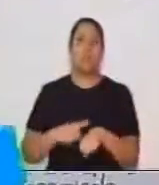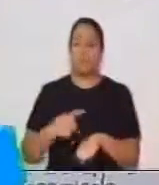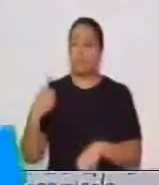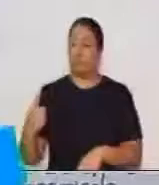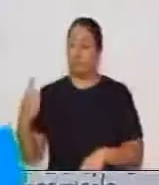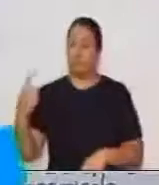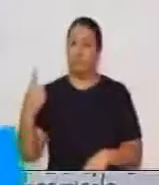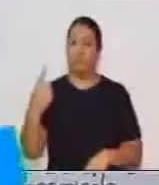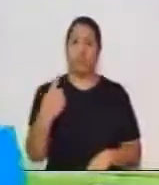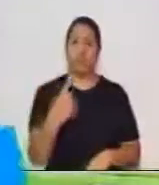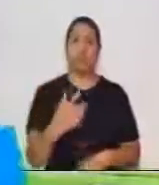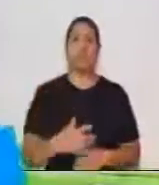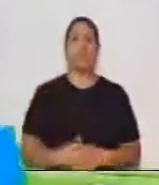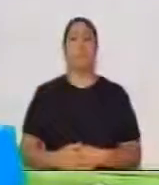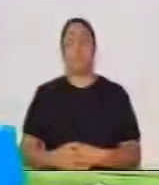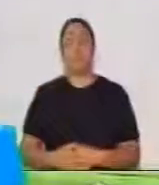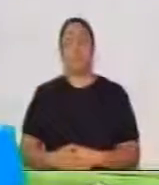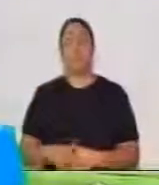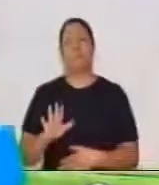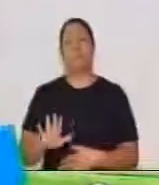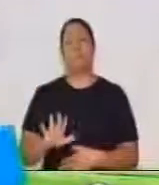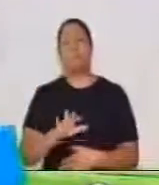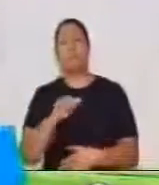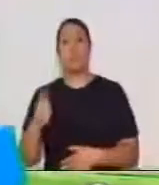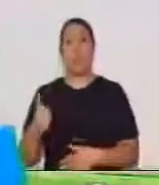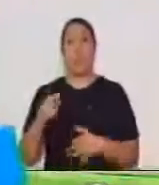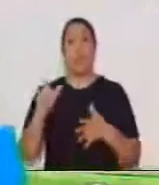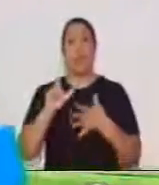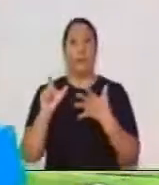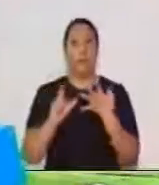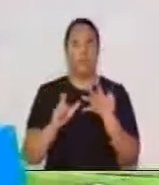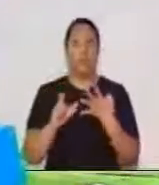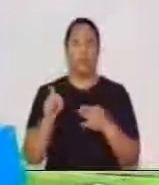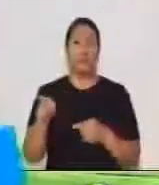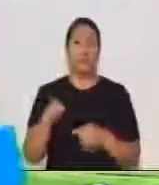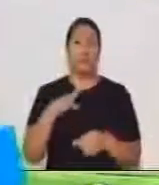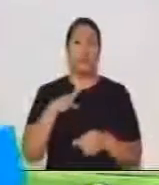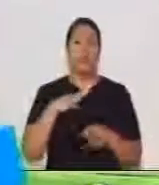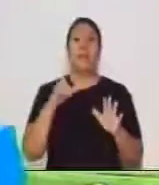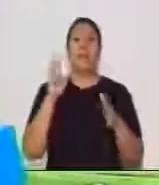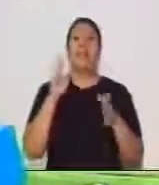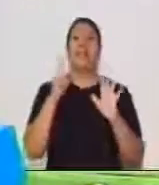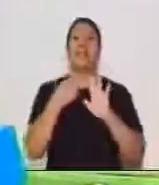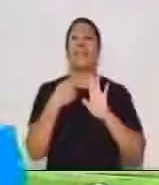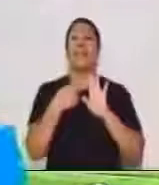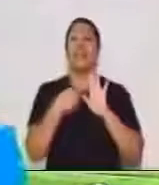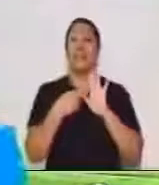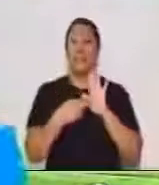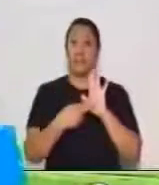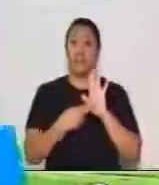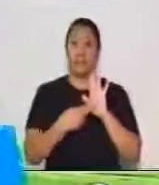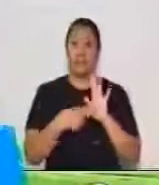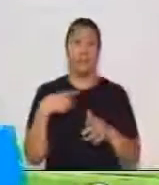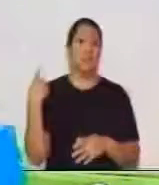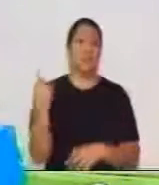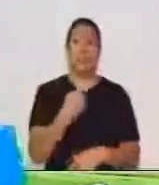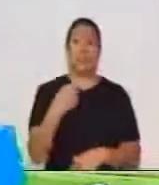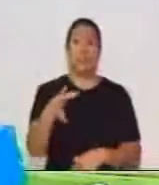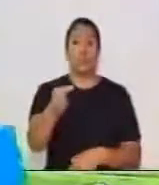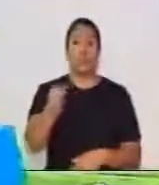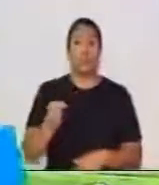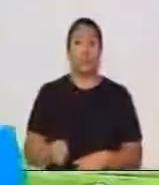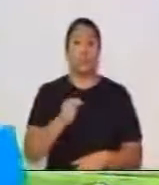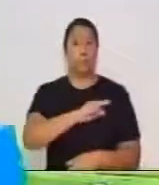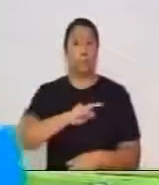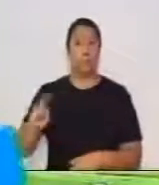las características es que tiene reglas que hay que seguir. Entonces, cuando hablamos de estas reglas, la regla principal